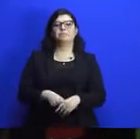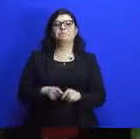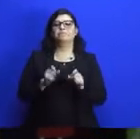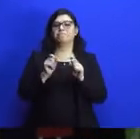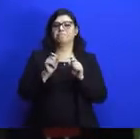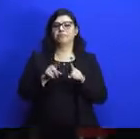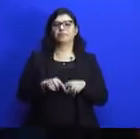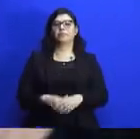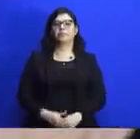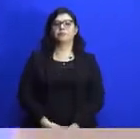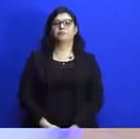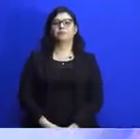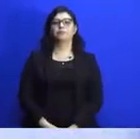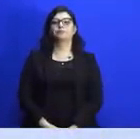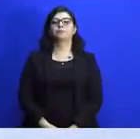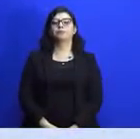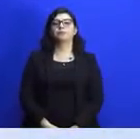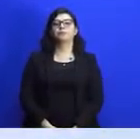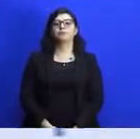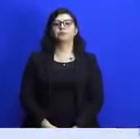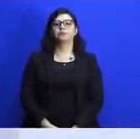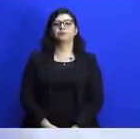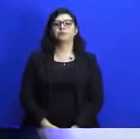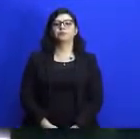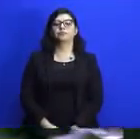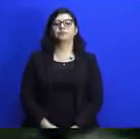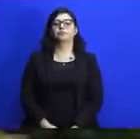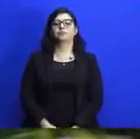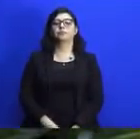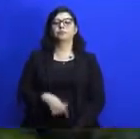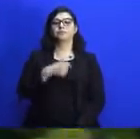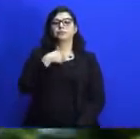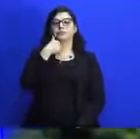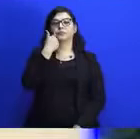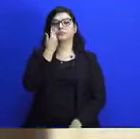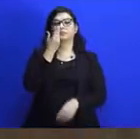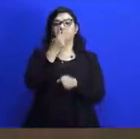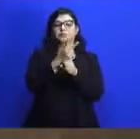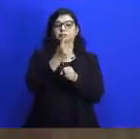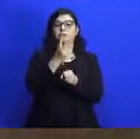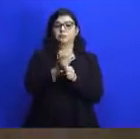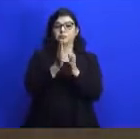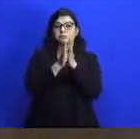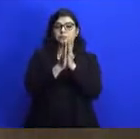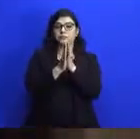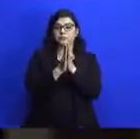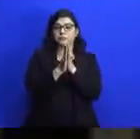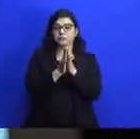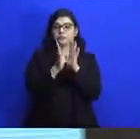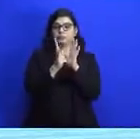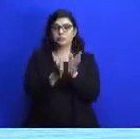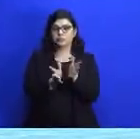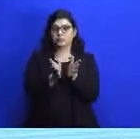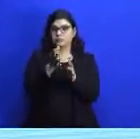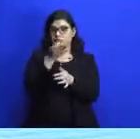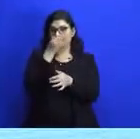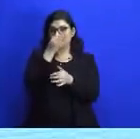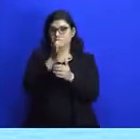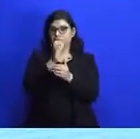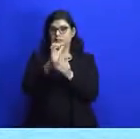compartiste. Y quería invitar aquí al centro del escenario, a ver si nos acompaña para ya ir